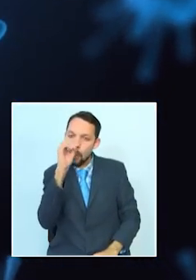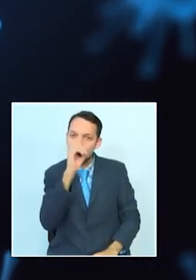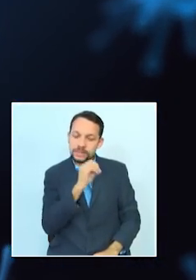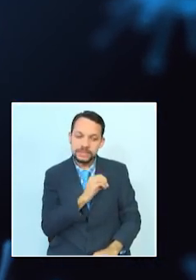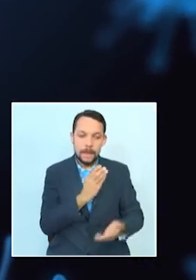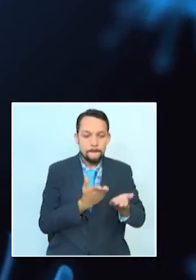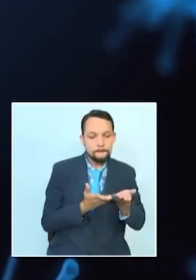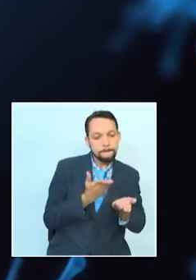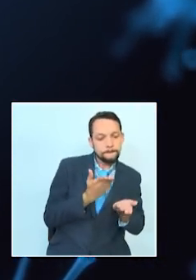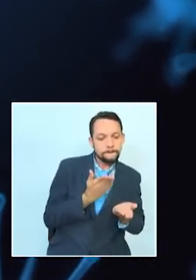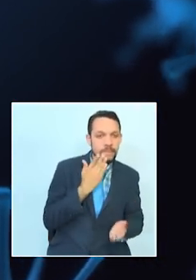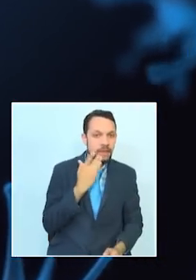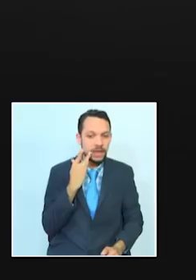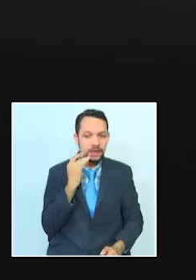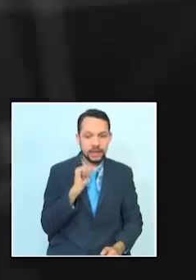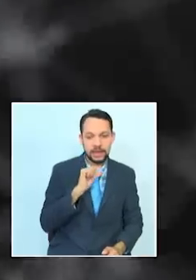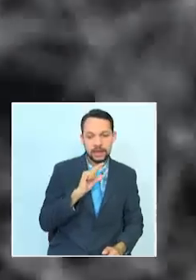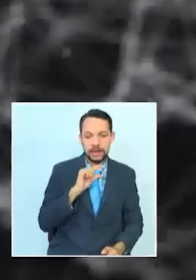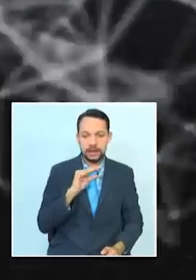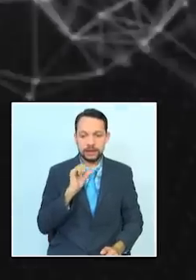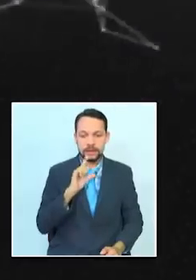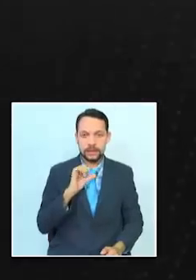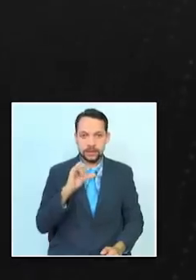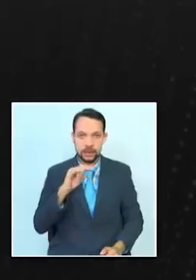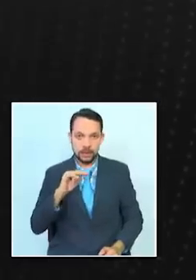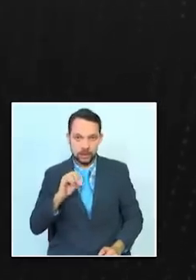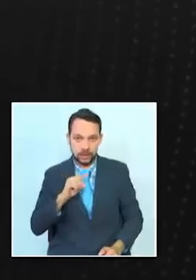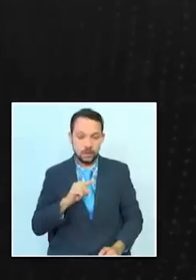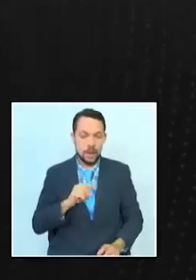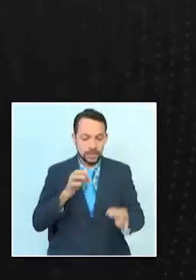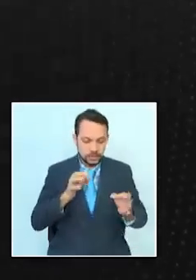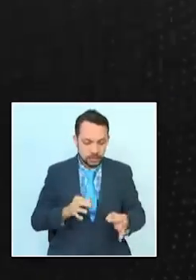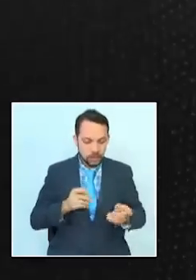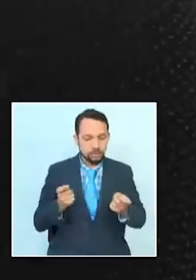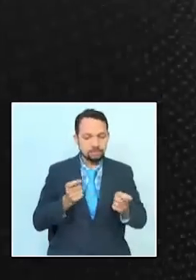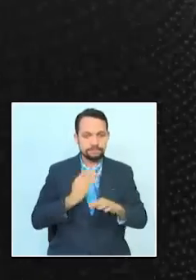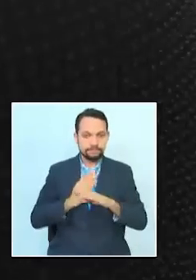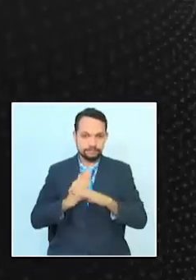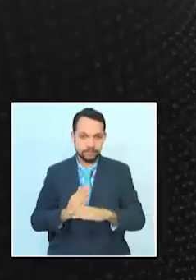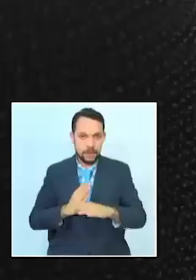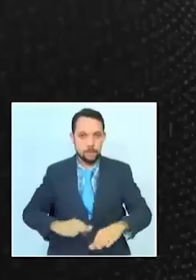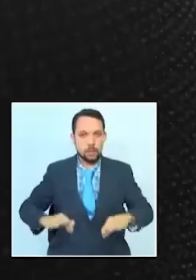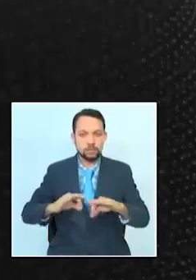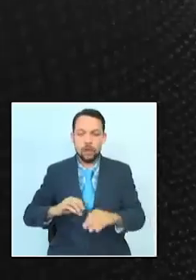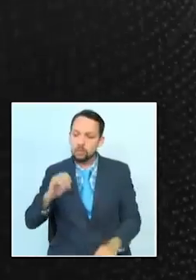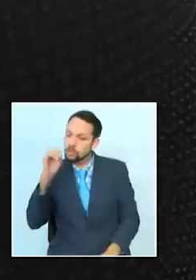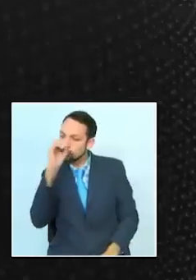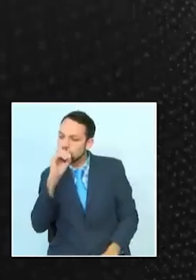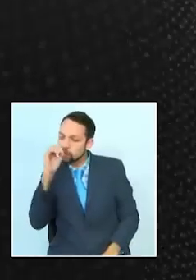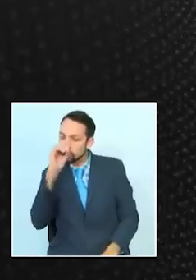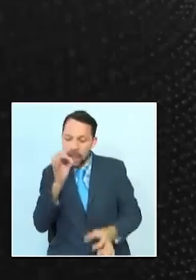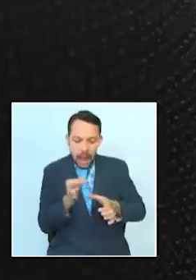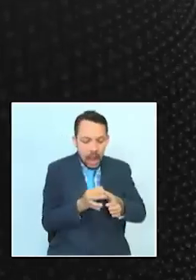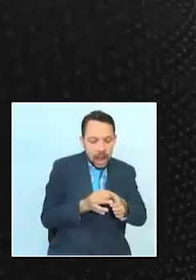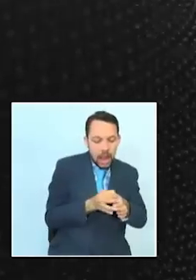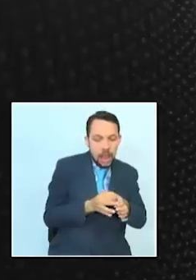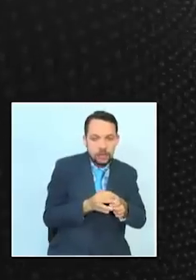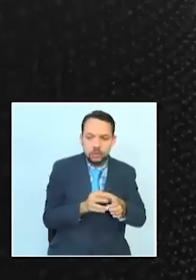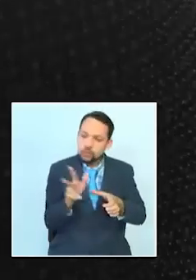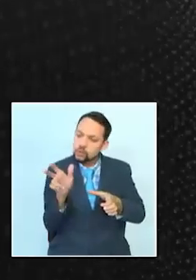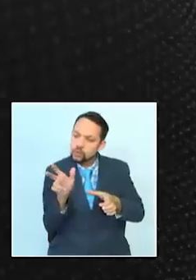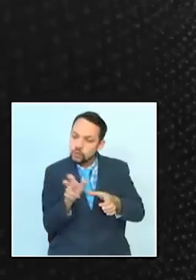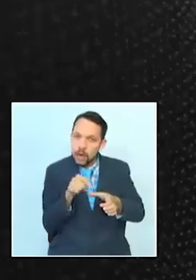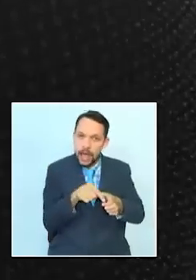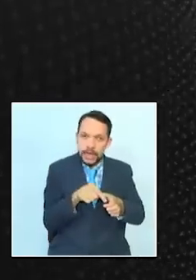enfermedades incluyendo el cáncer el oxígeno está en todas las células normales pero las células cancerosas pueden vivir sin